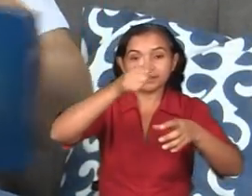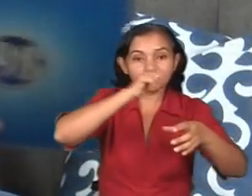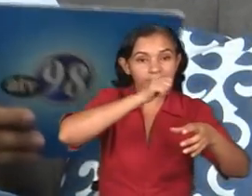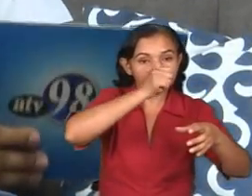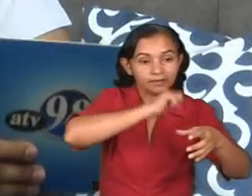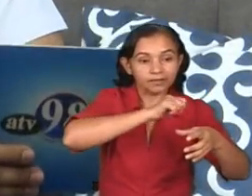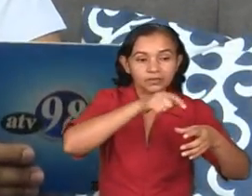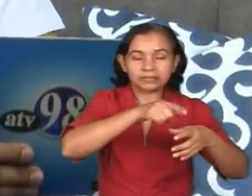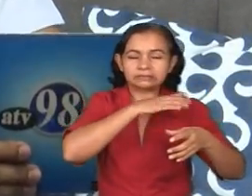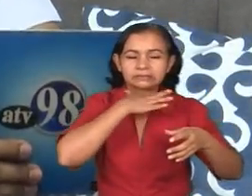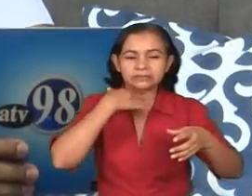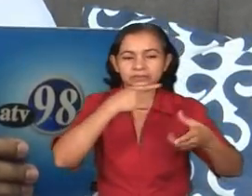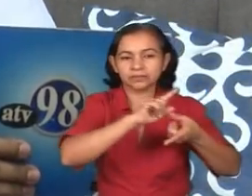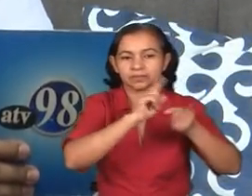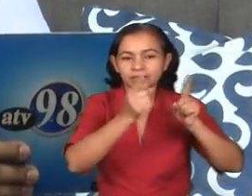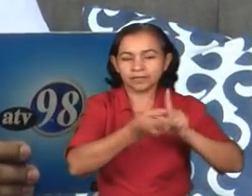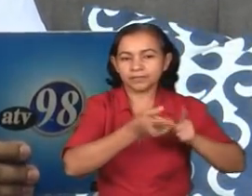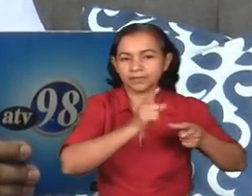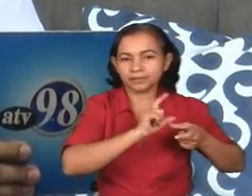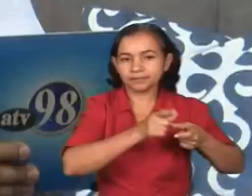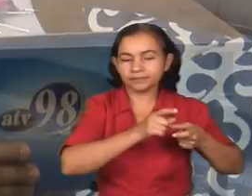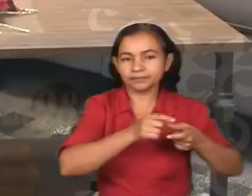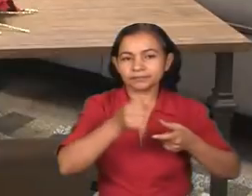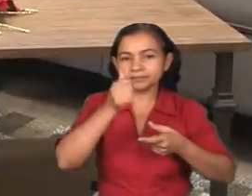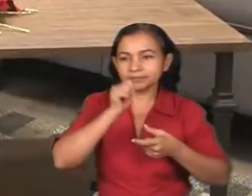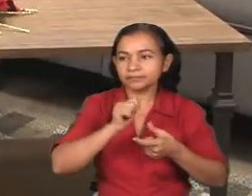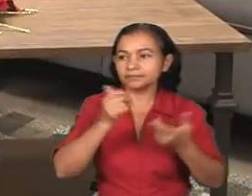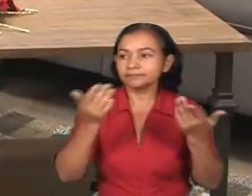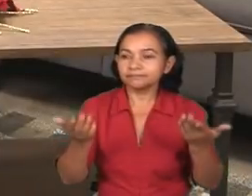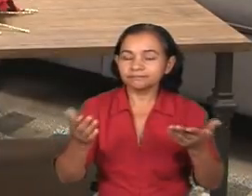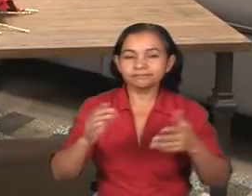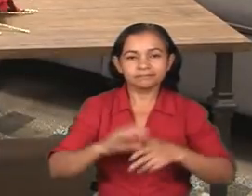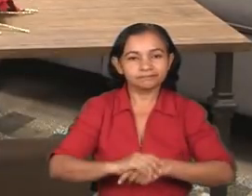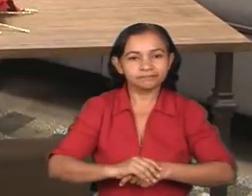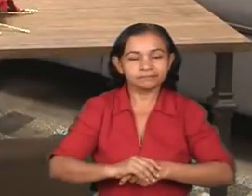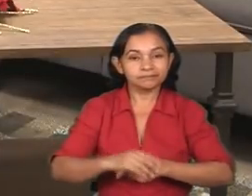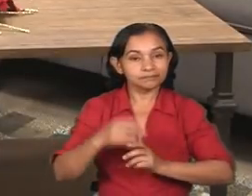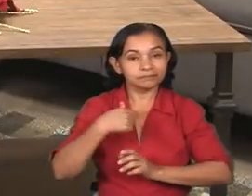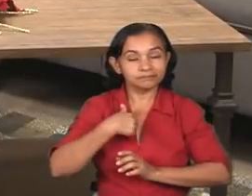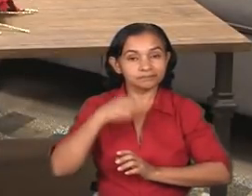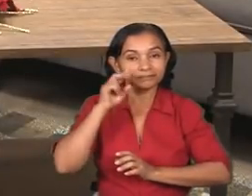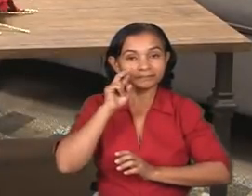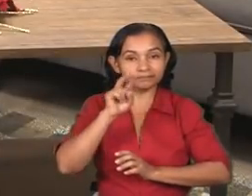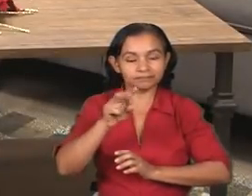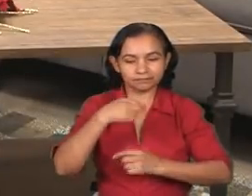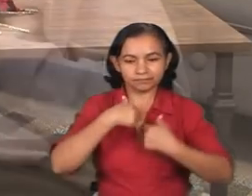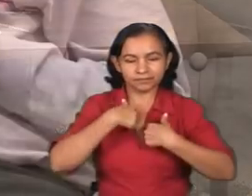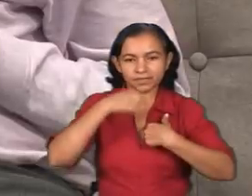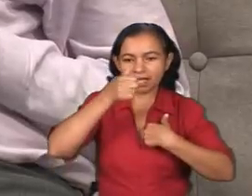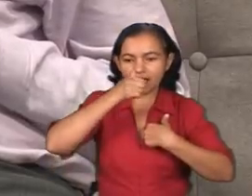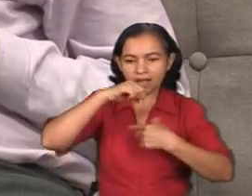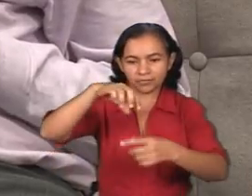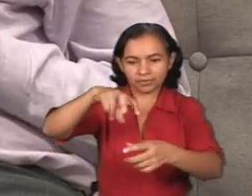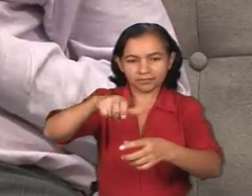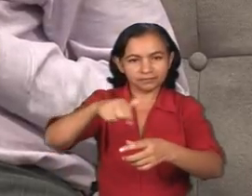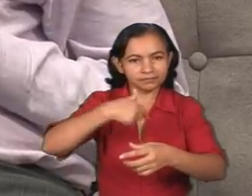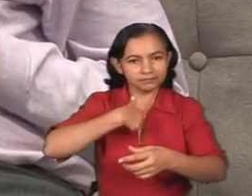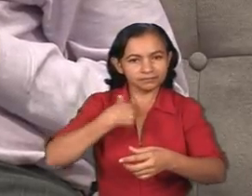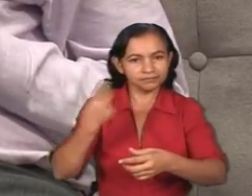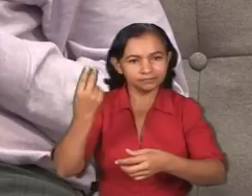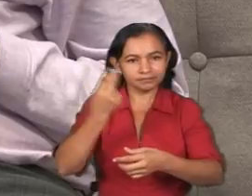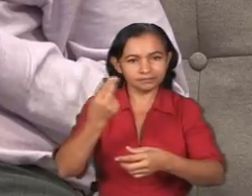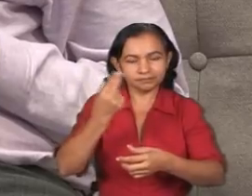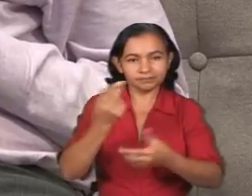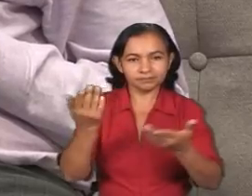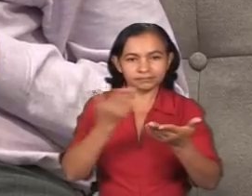tratamiento de agua servida? Bueno, y para mí, yo lo veo como, yo soy usuario también, ¿no? En algún